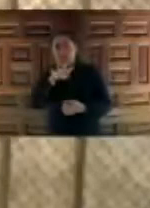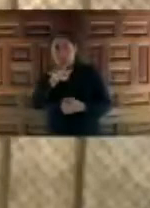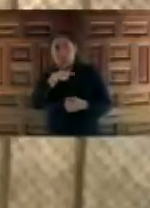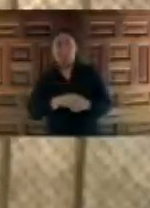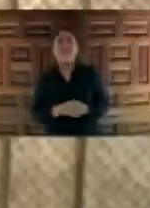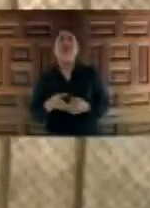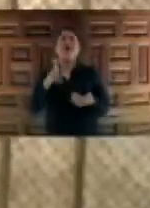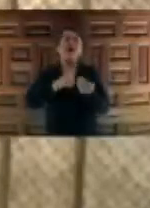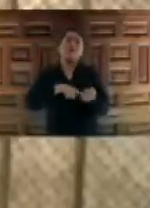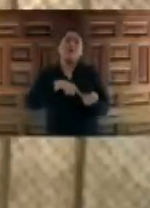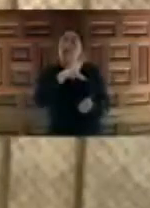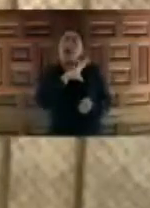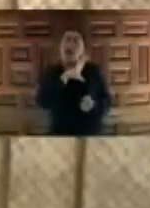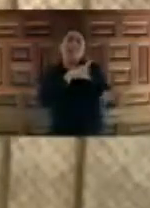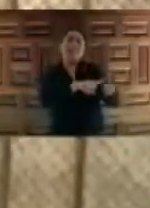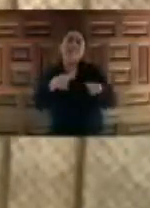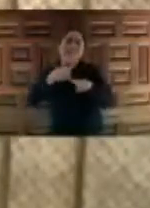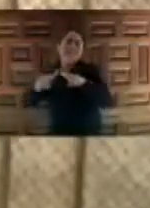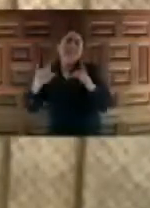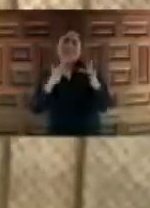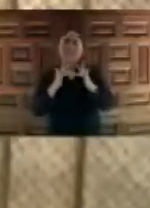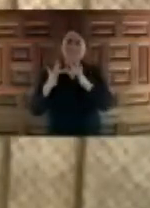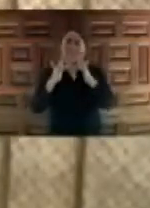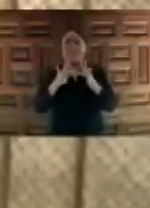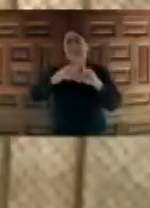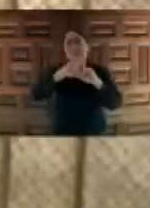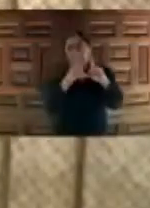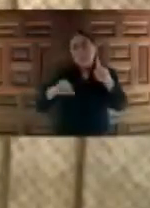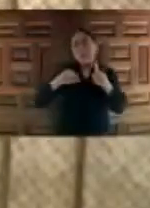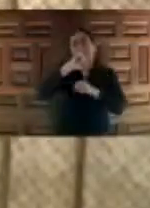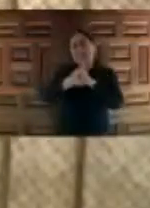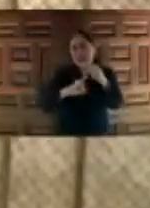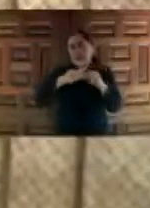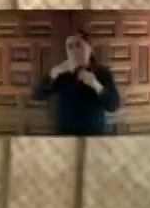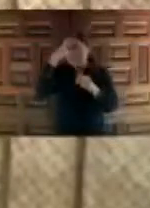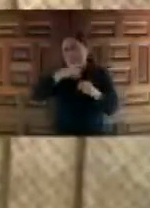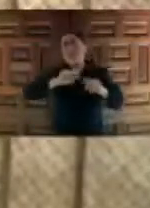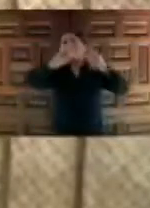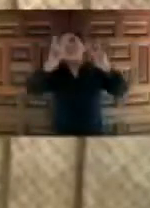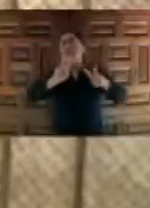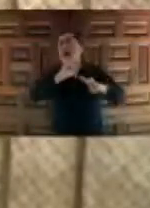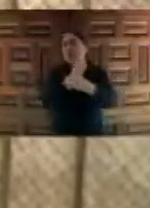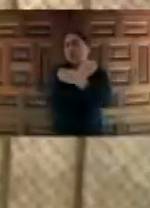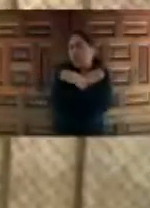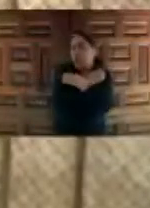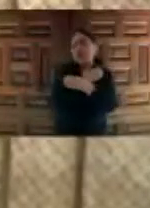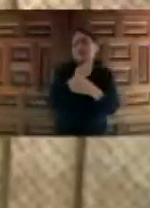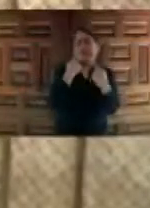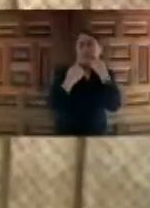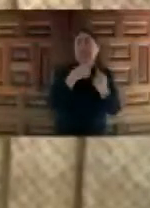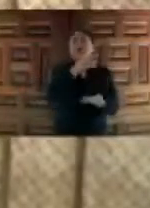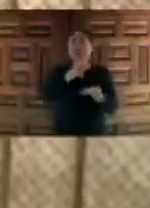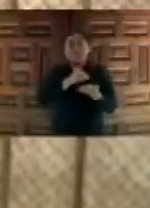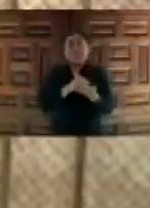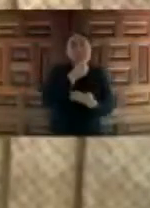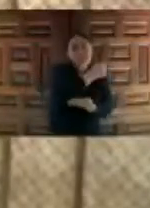2018-2019. Forma parte de diversas redes nacionales e internacionales sobre investigación e intervención educativa. Ha participado como